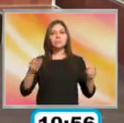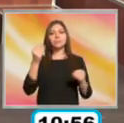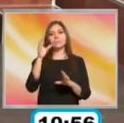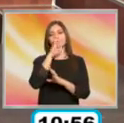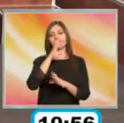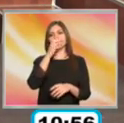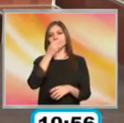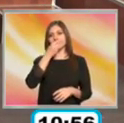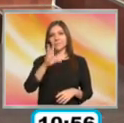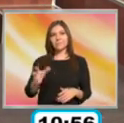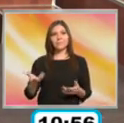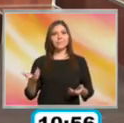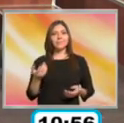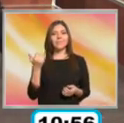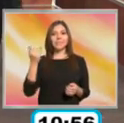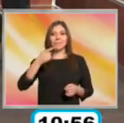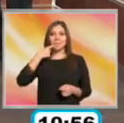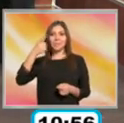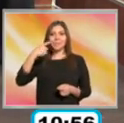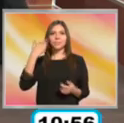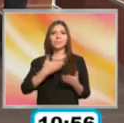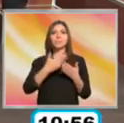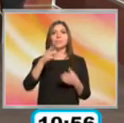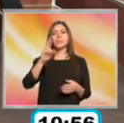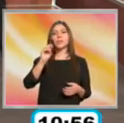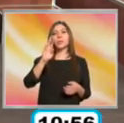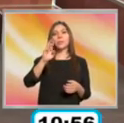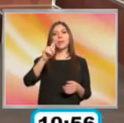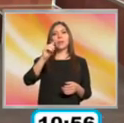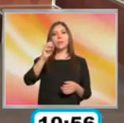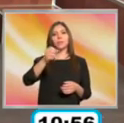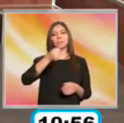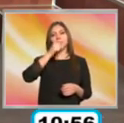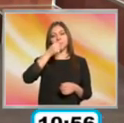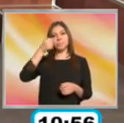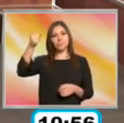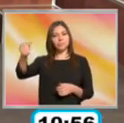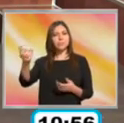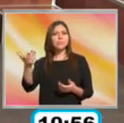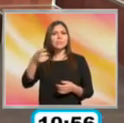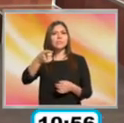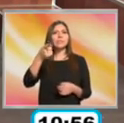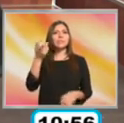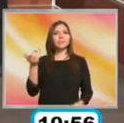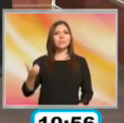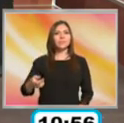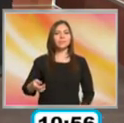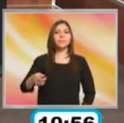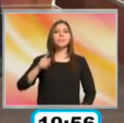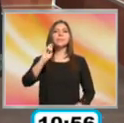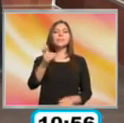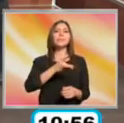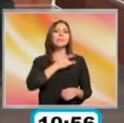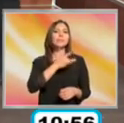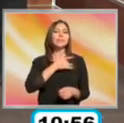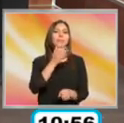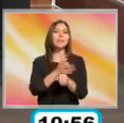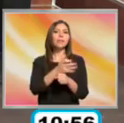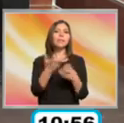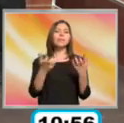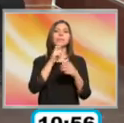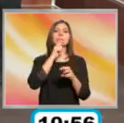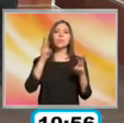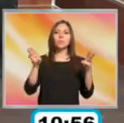Que hable Roberto. Roberto, oye, ahí está el micrófono. Oye, Roberto, cuéntanos, ¿qué sienten Ya ando de, produciendo. de seguir haciendo música,